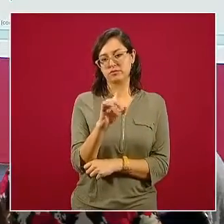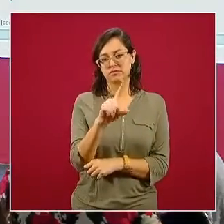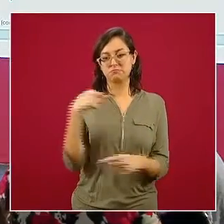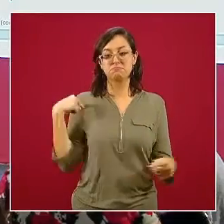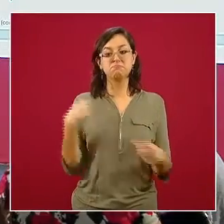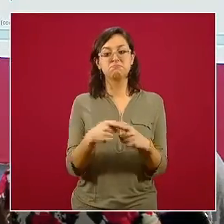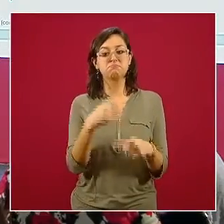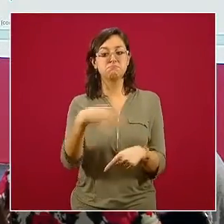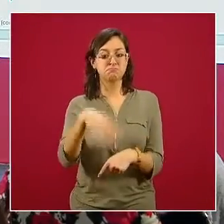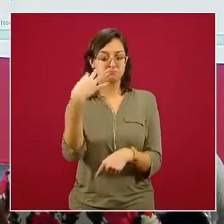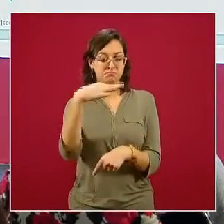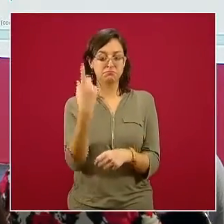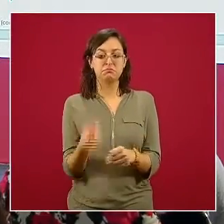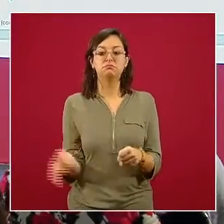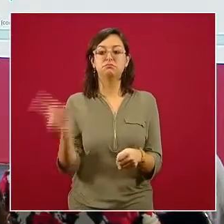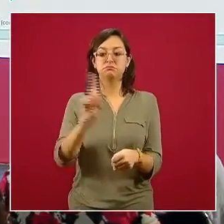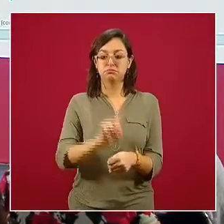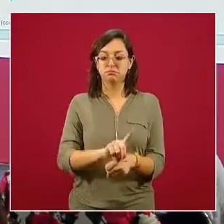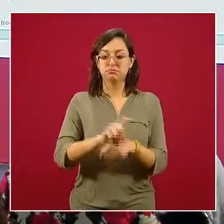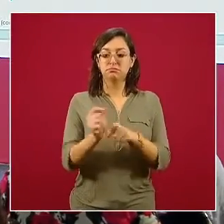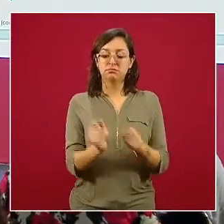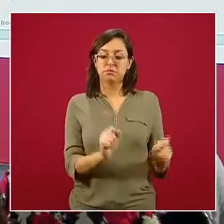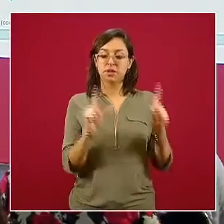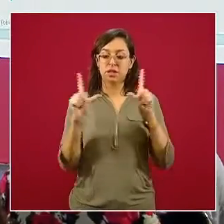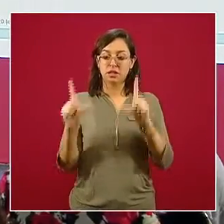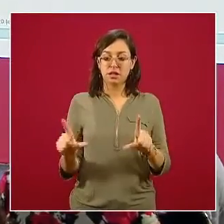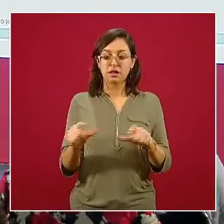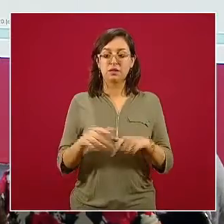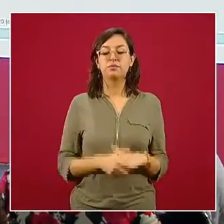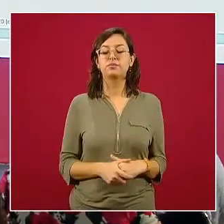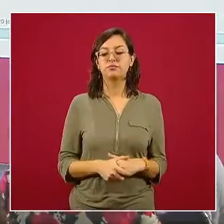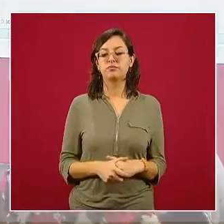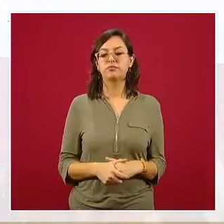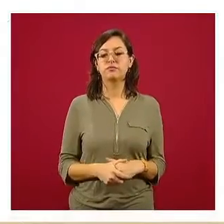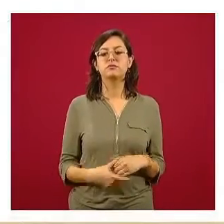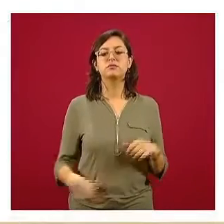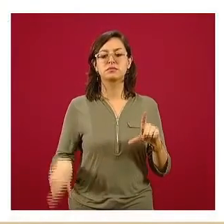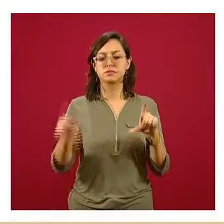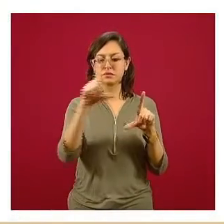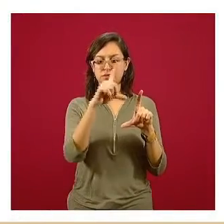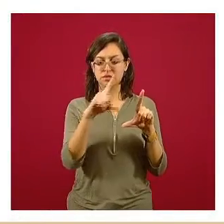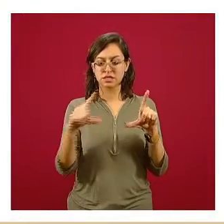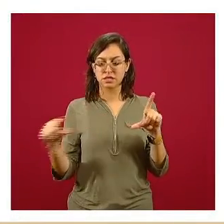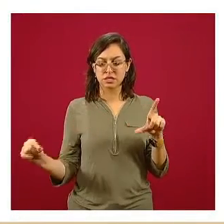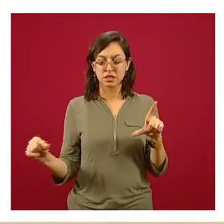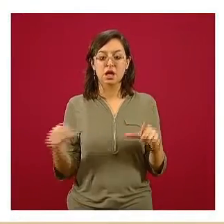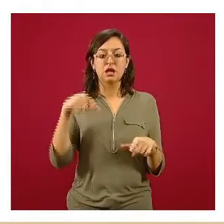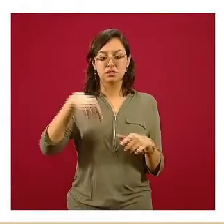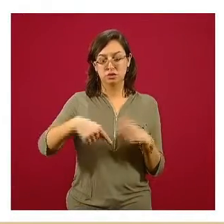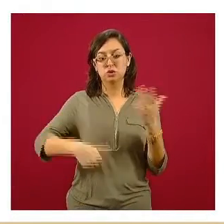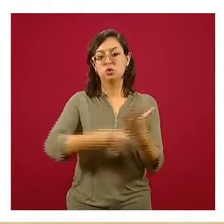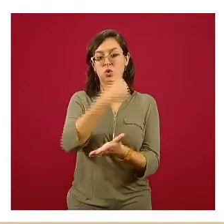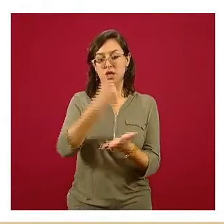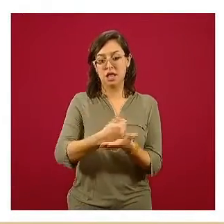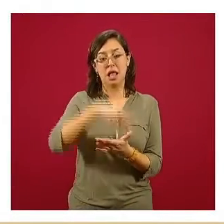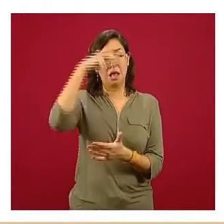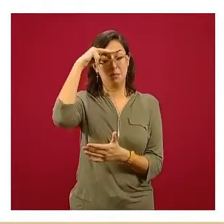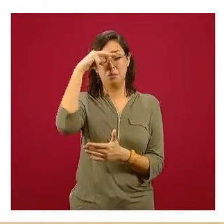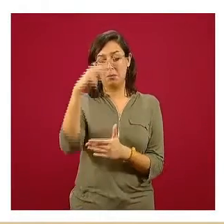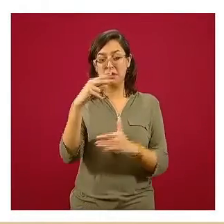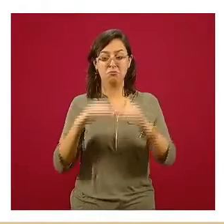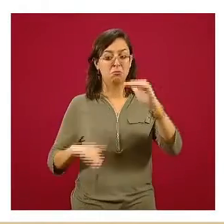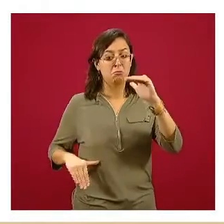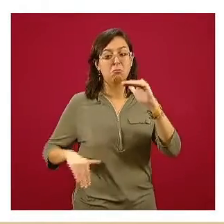14 días. La siguiente, podemos ver en una gráfica de barras cómo en la Ciudad de México hemos llegado ya